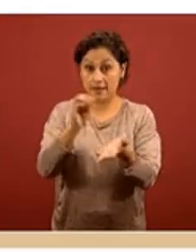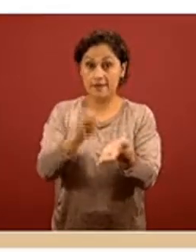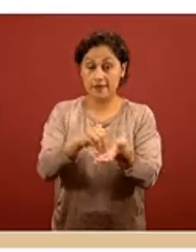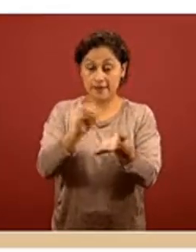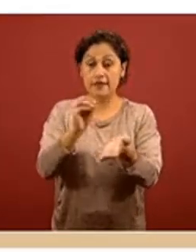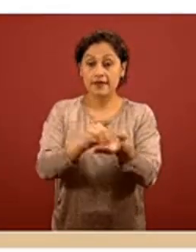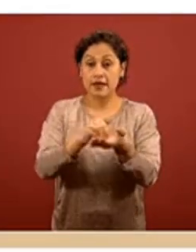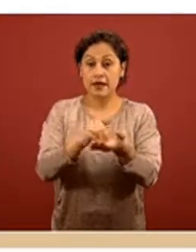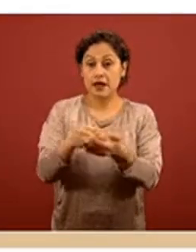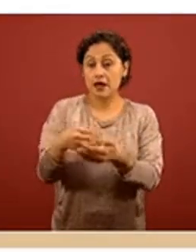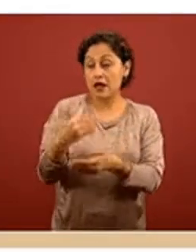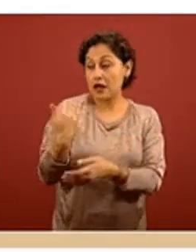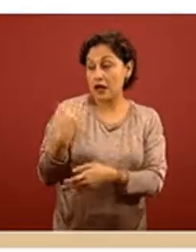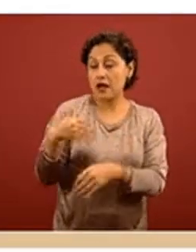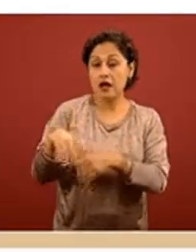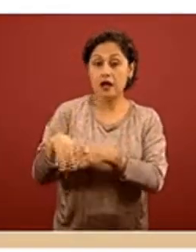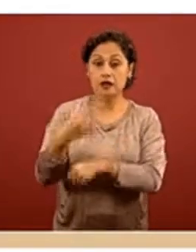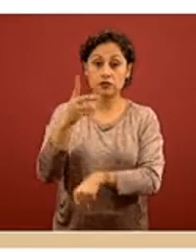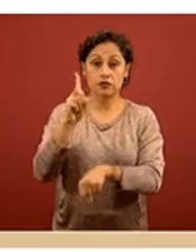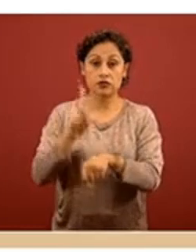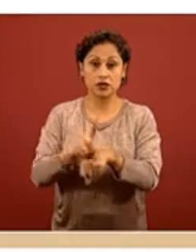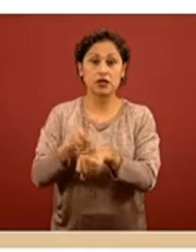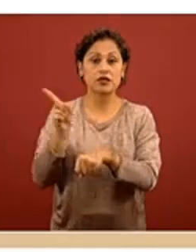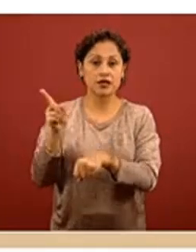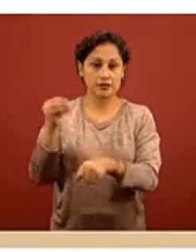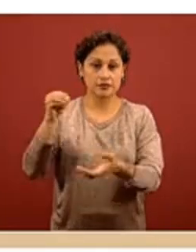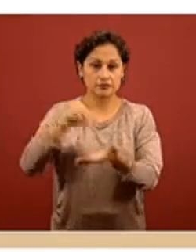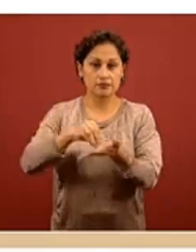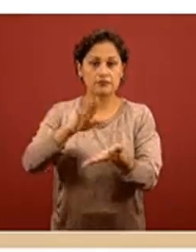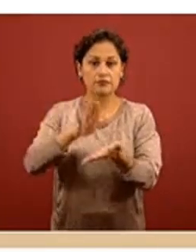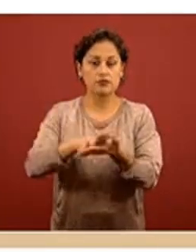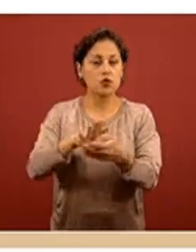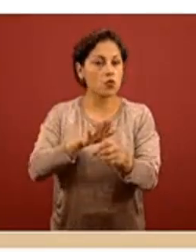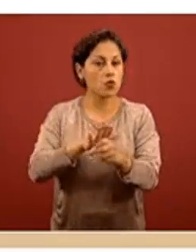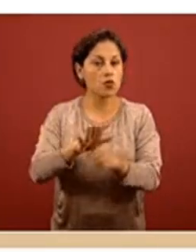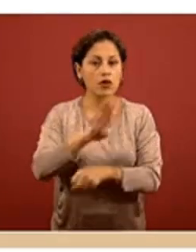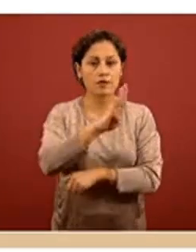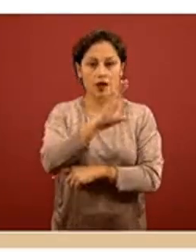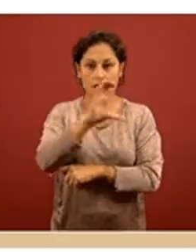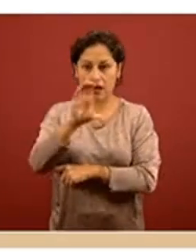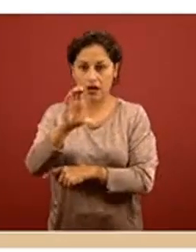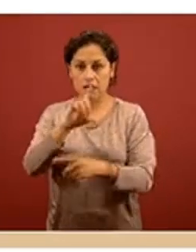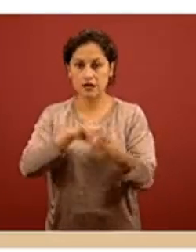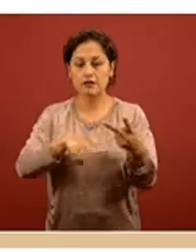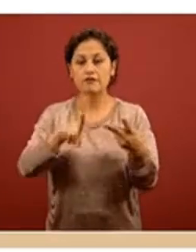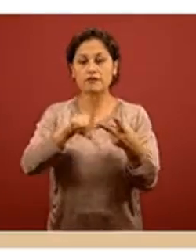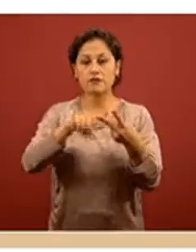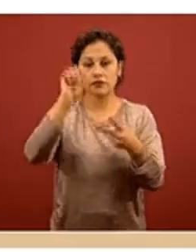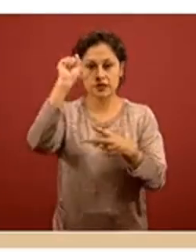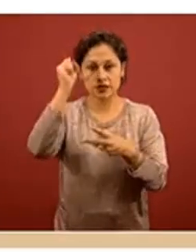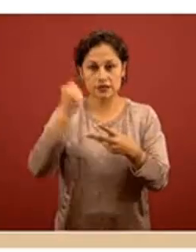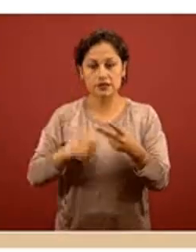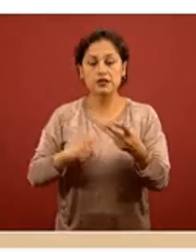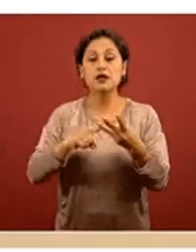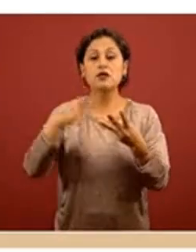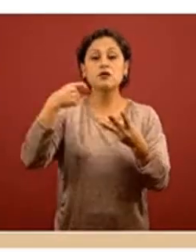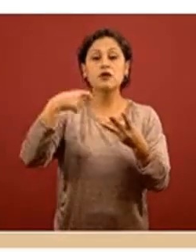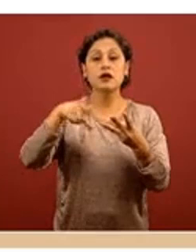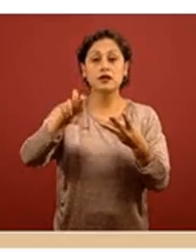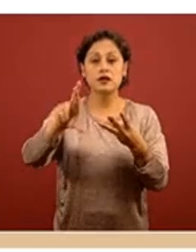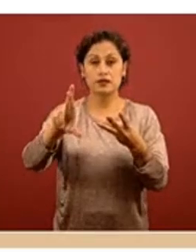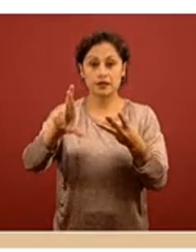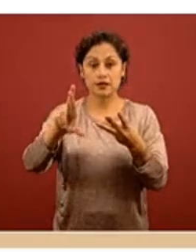en los últimos 14 días, y ahí también los podemos notar: Baja California, Sinaloa, Quintana Roo